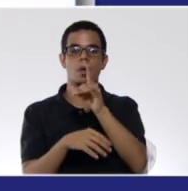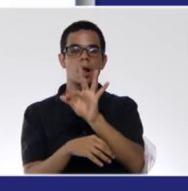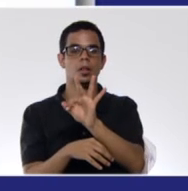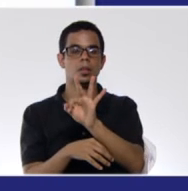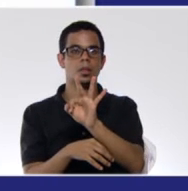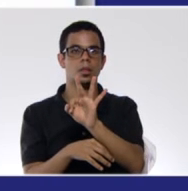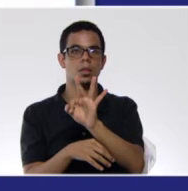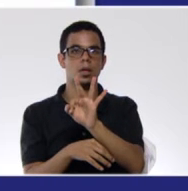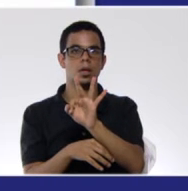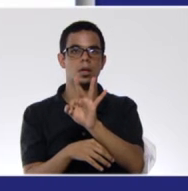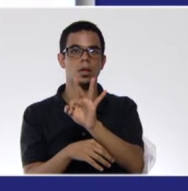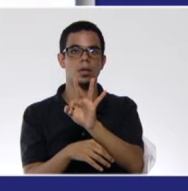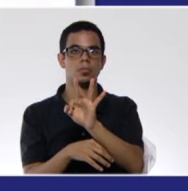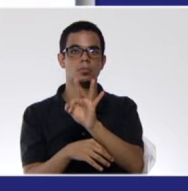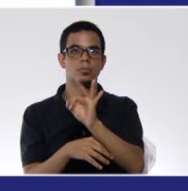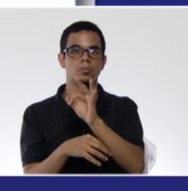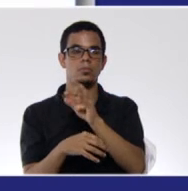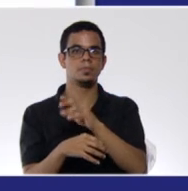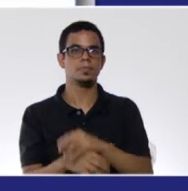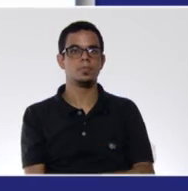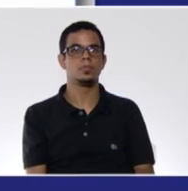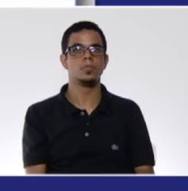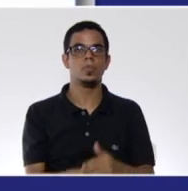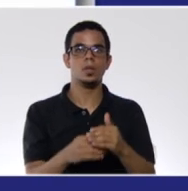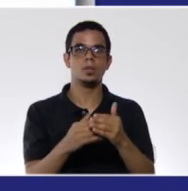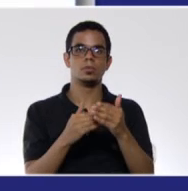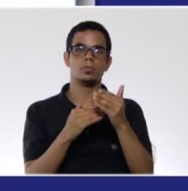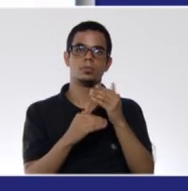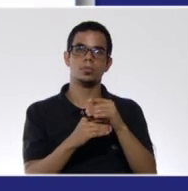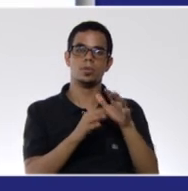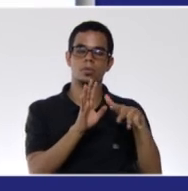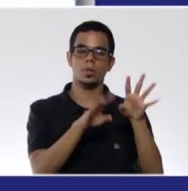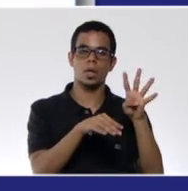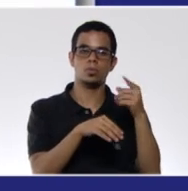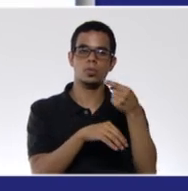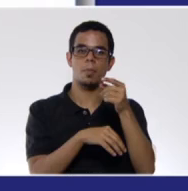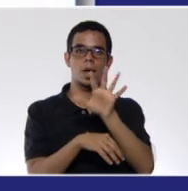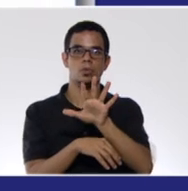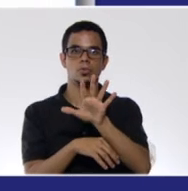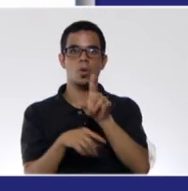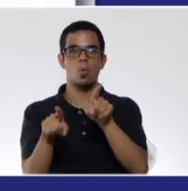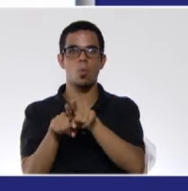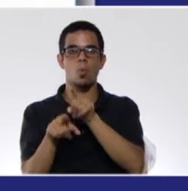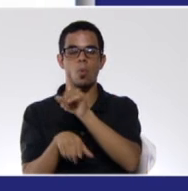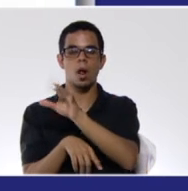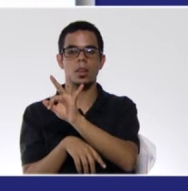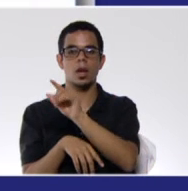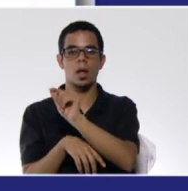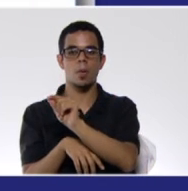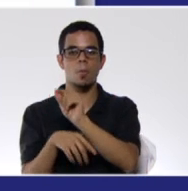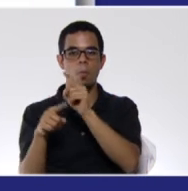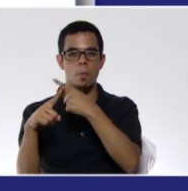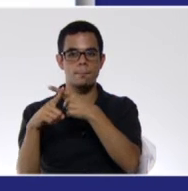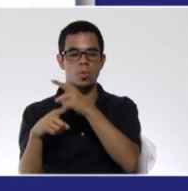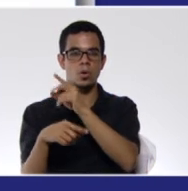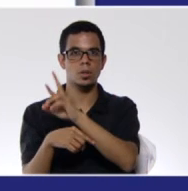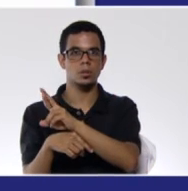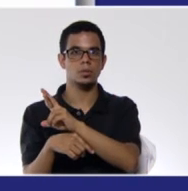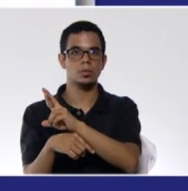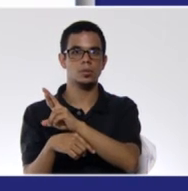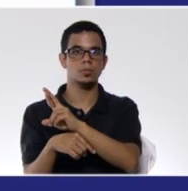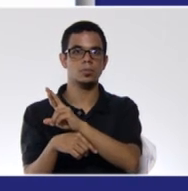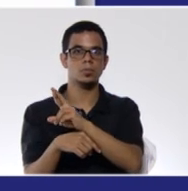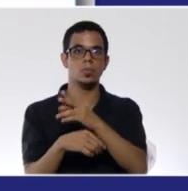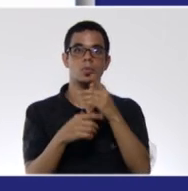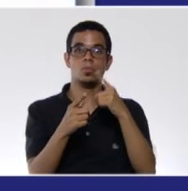primer miembro 14 menos 5 y en el segundo miembro 3 por r. Cuando se efectúa la diferencia 14 menos